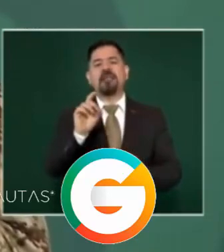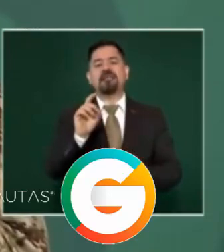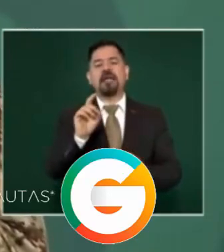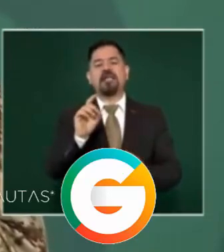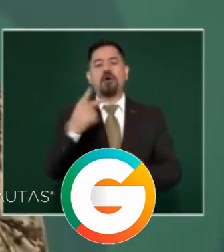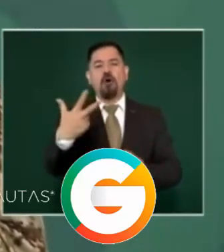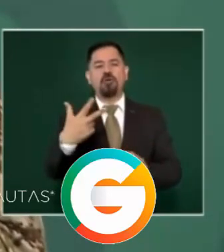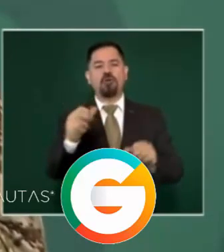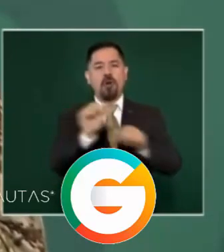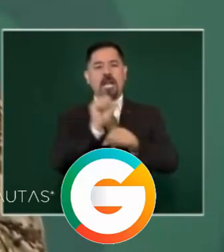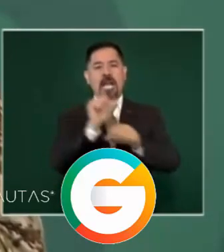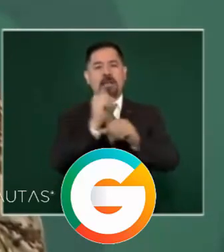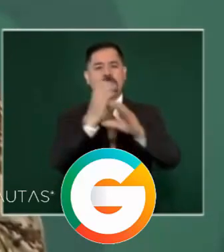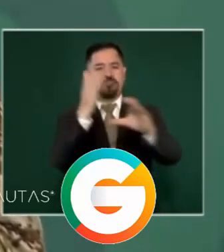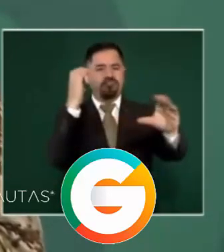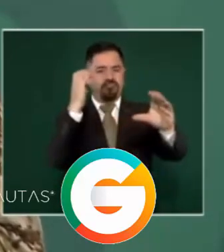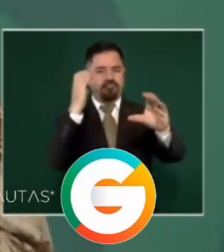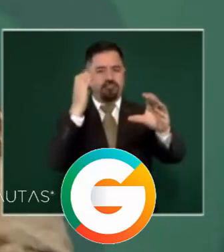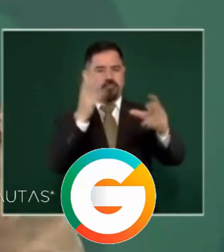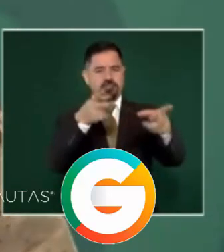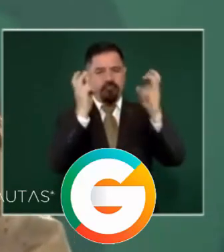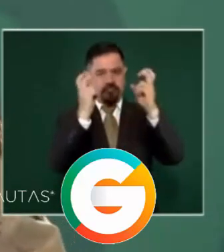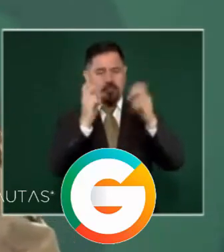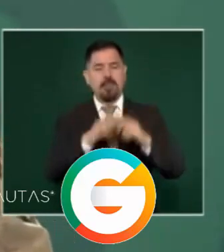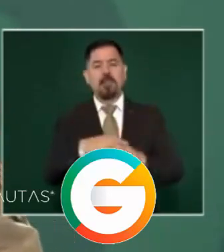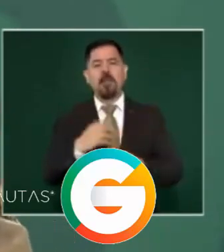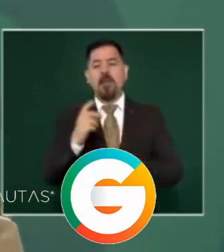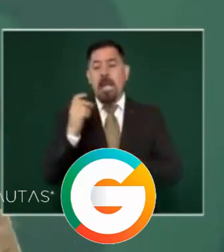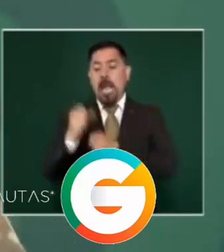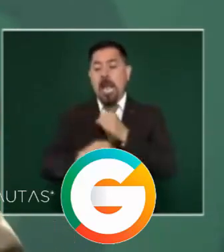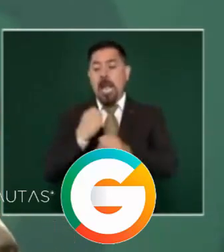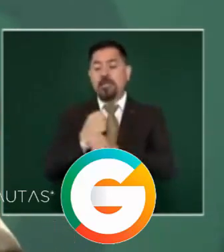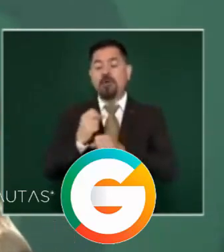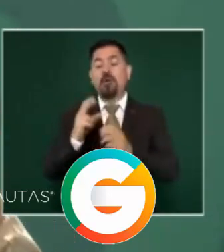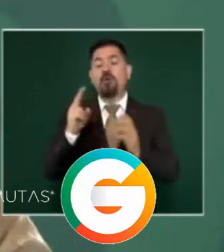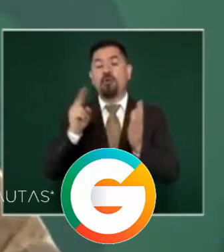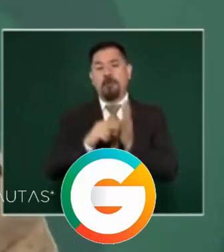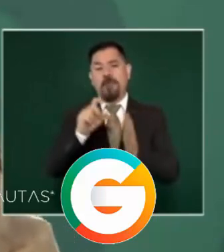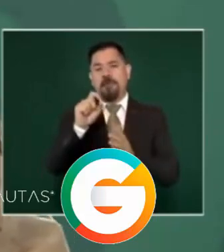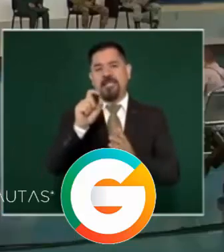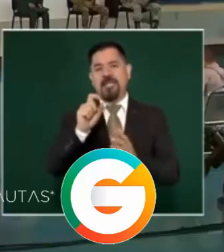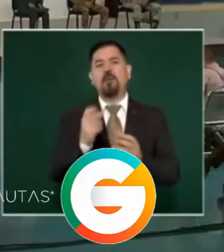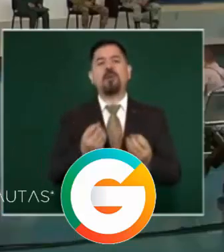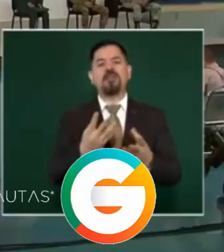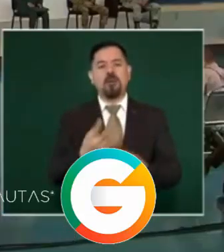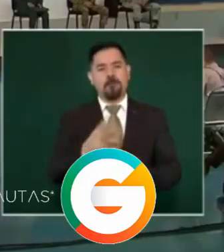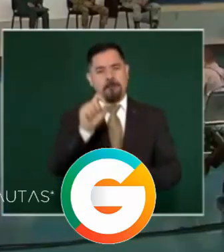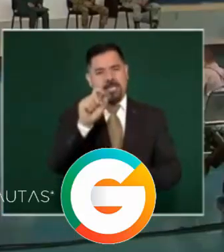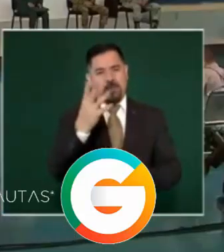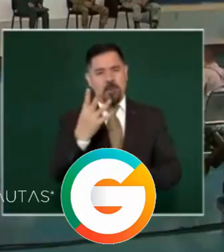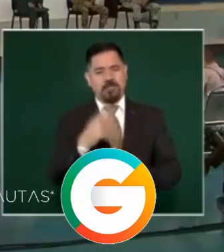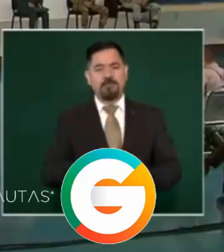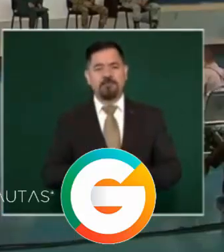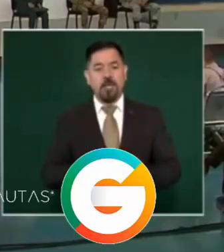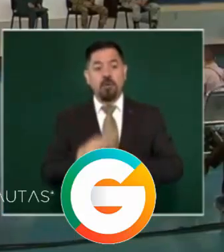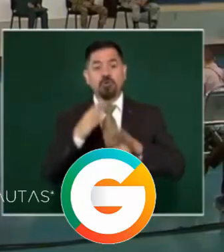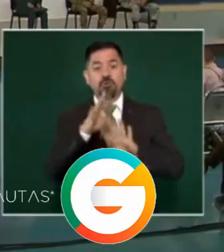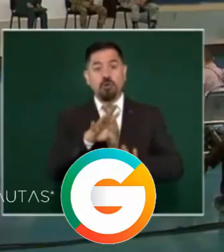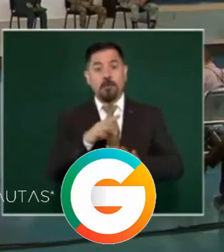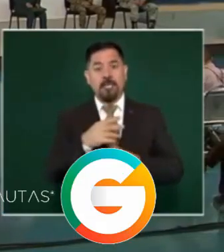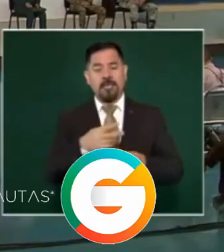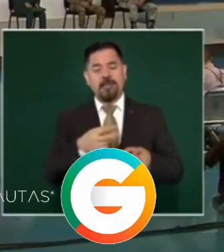robos en transporte. En el 20 tuvieron 24 de ellos. En el total de delitos de alto